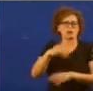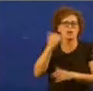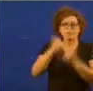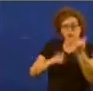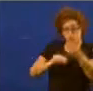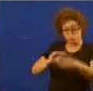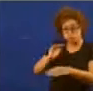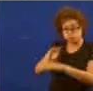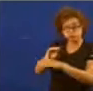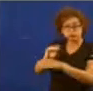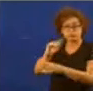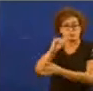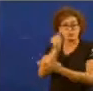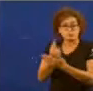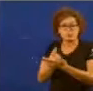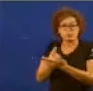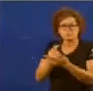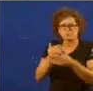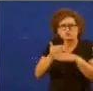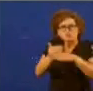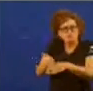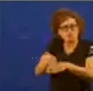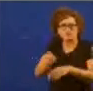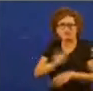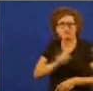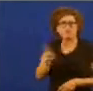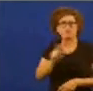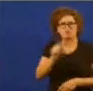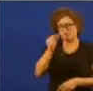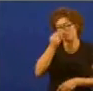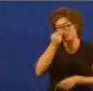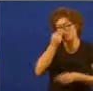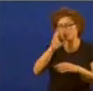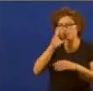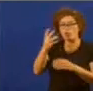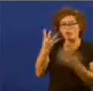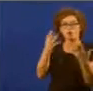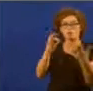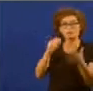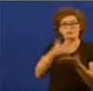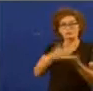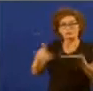melhor e para non repetir os erros do pasado